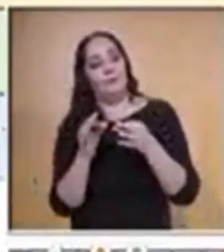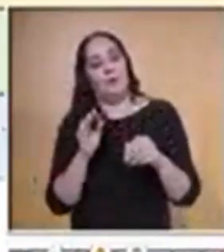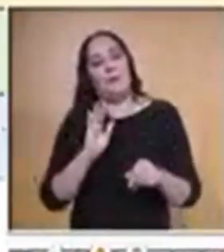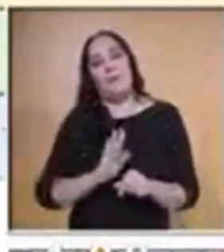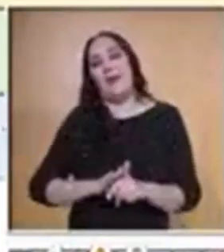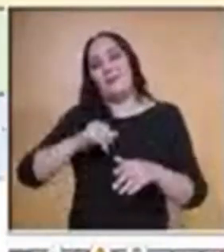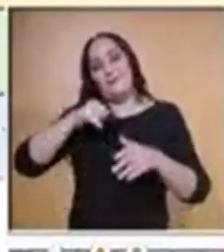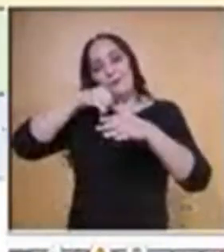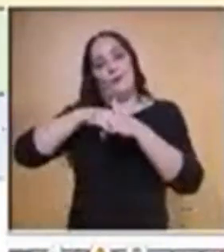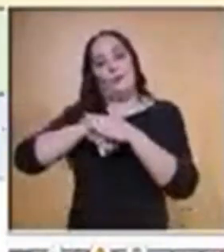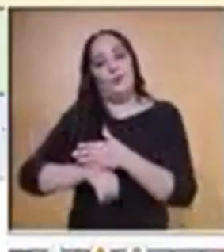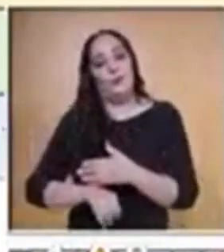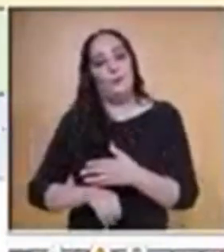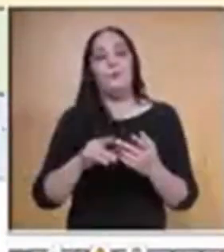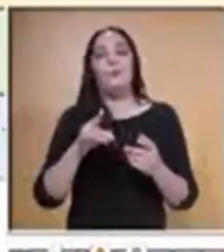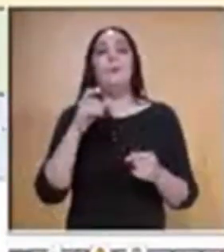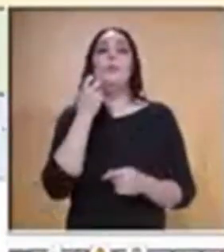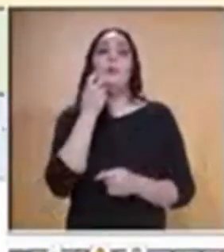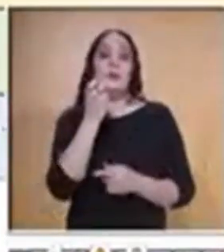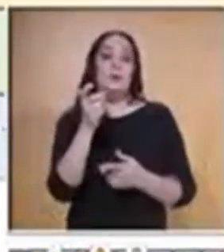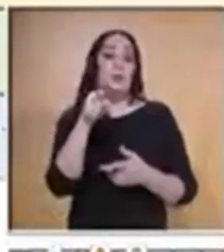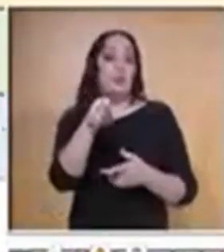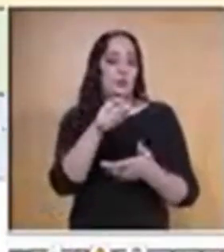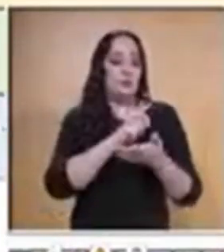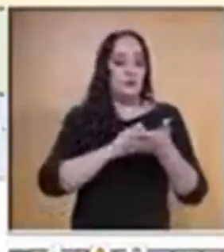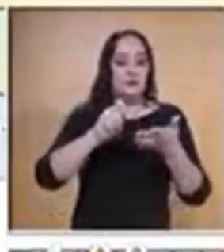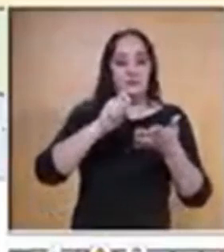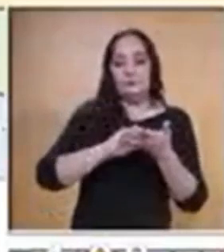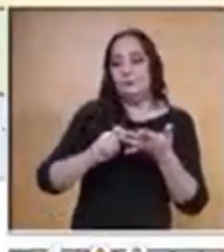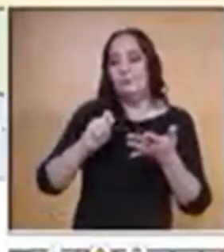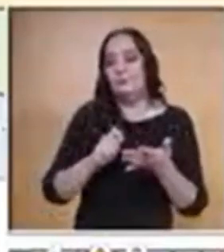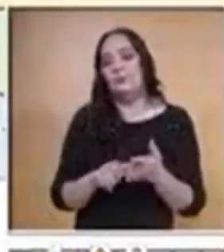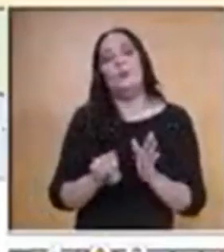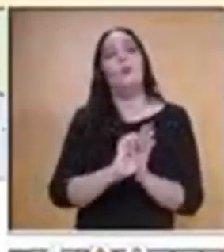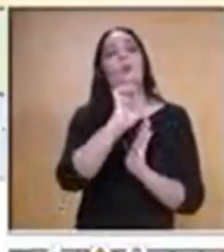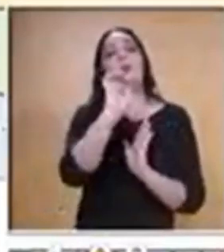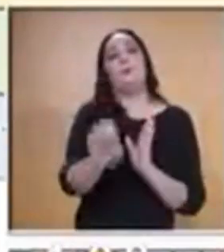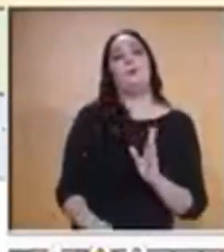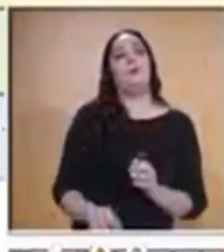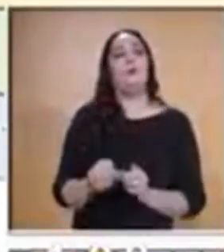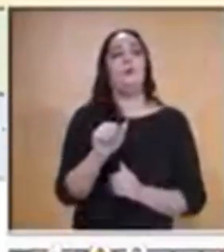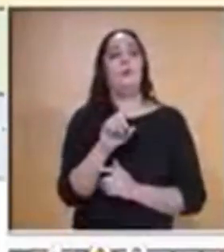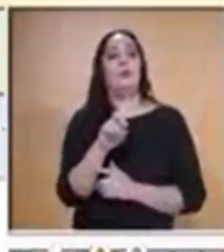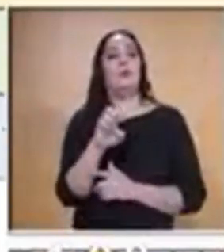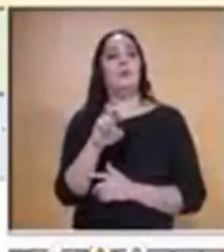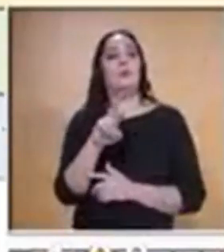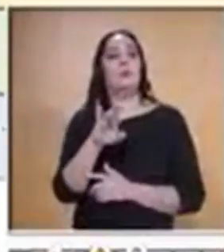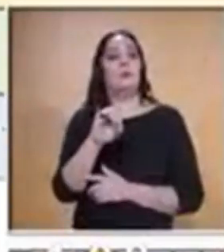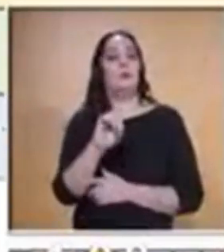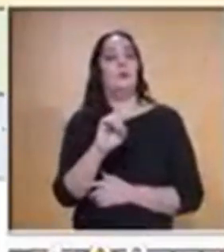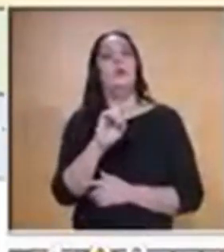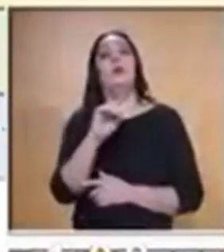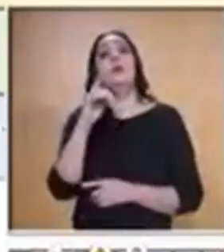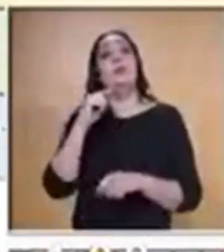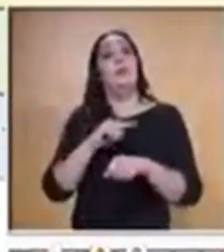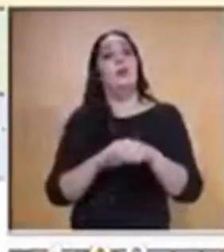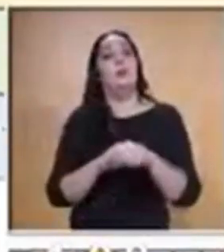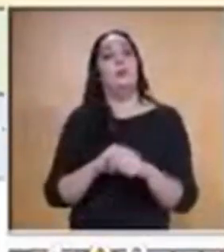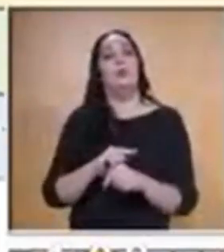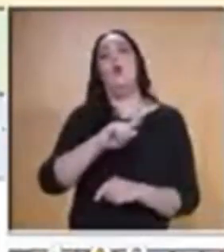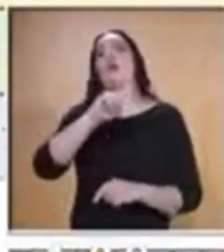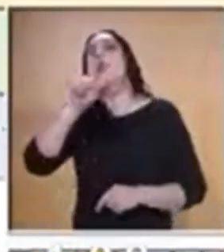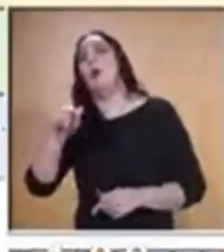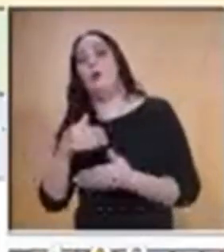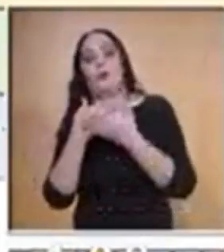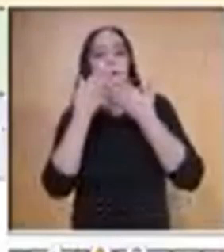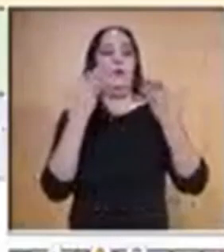más énfasis en el texto que tú estás escribiendo. Por ejemplo, el adverbio de tiempo es luego, ahora, antes,